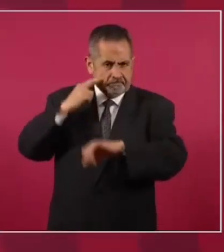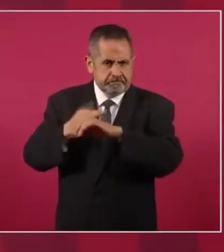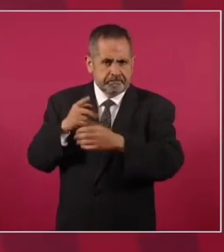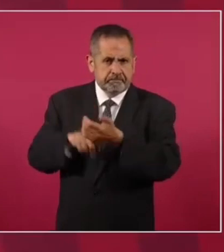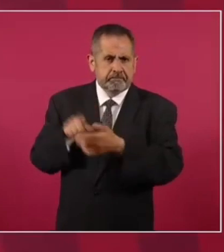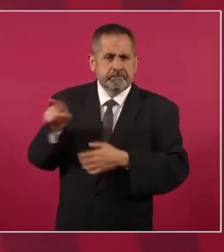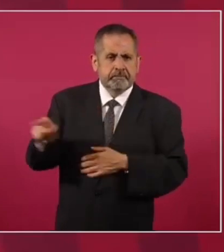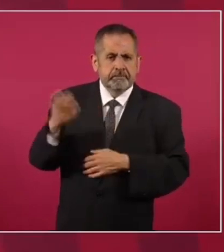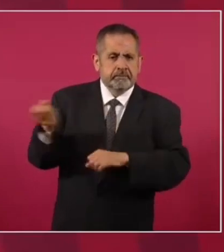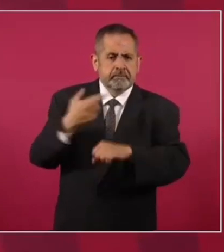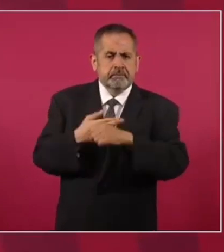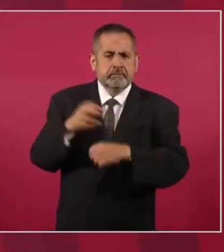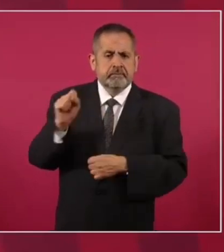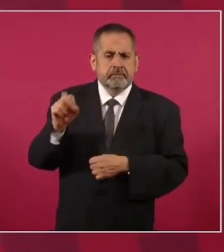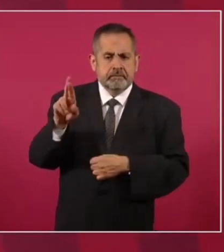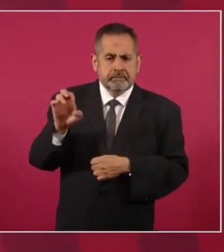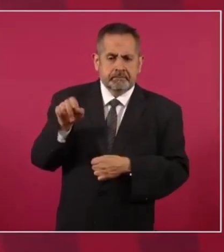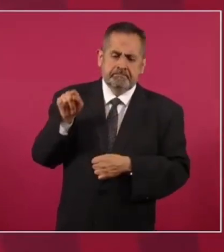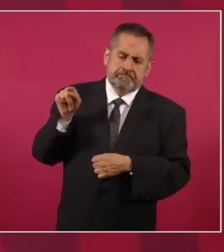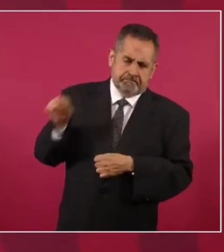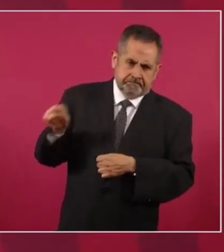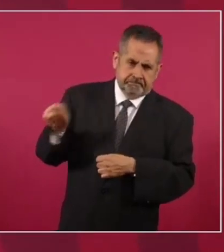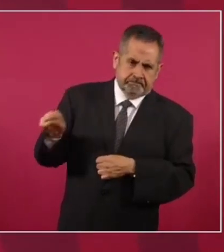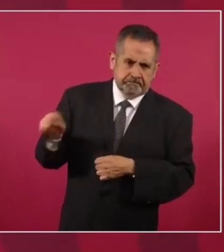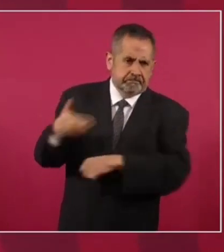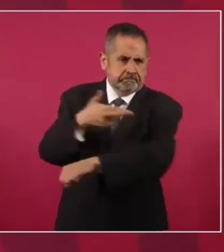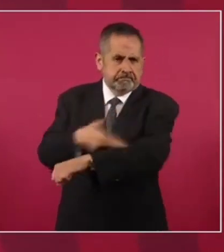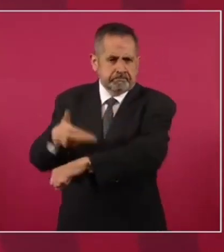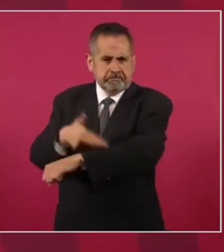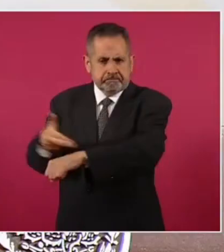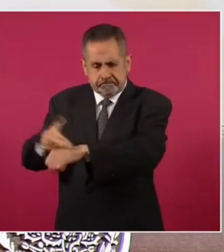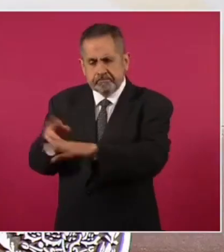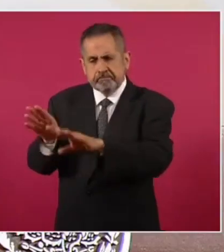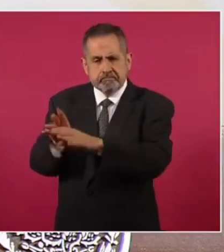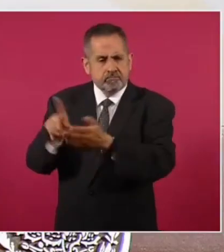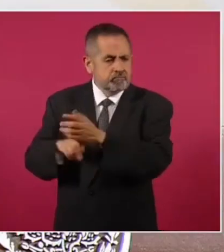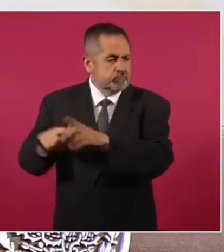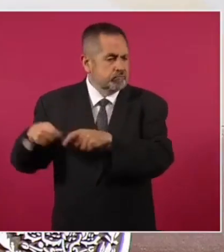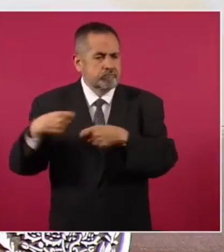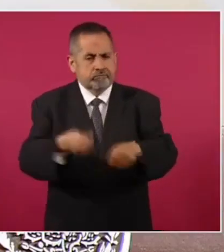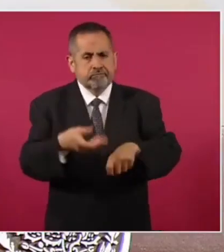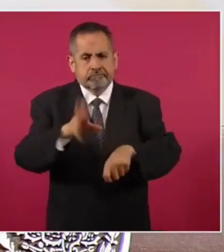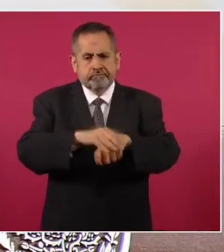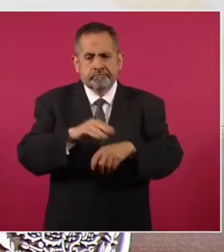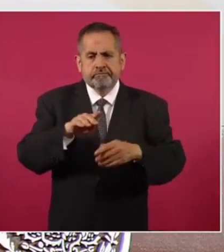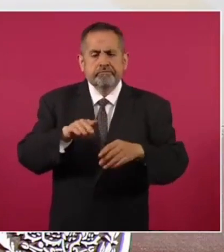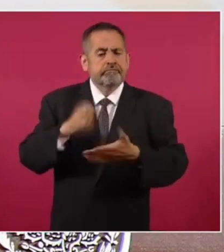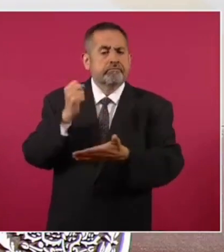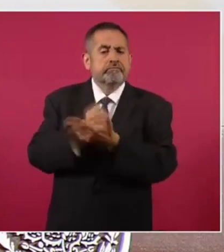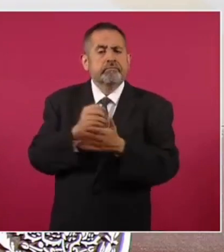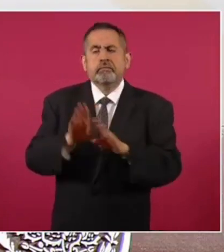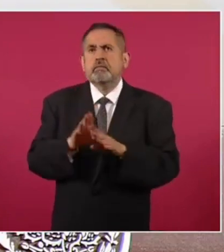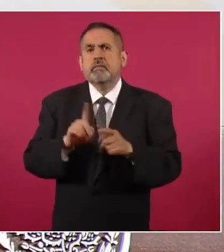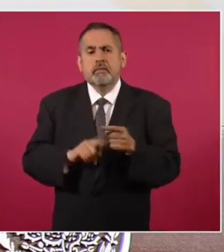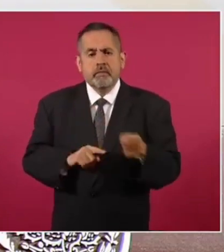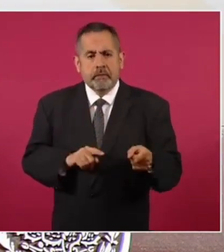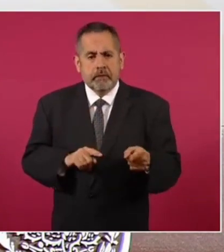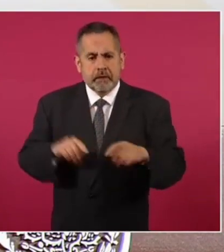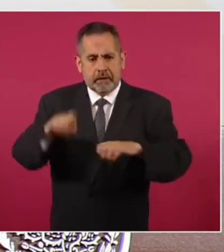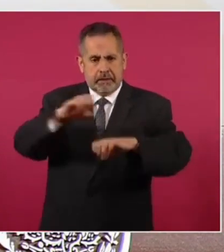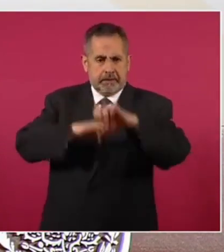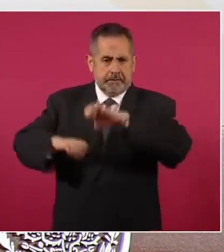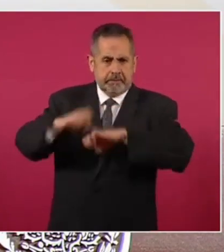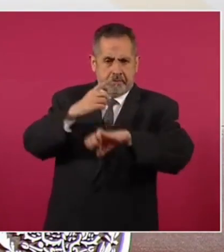al secretario de Relaciones para que se hiciera el trámite en la